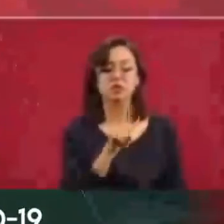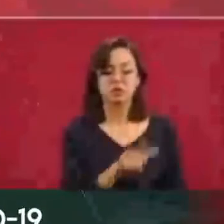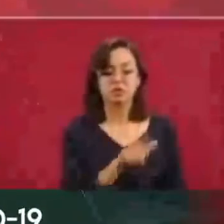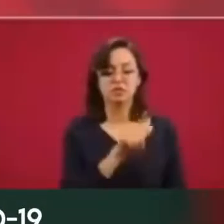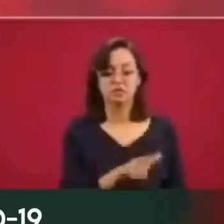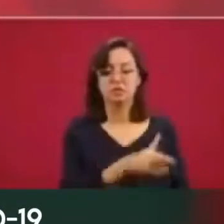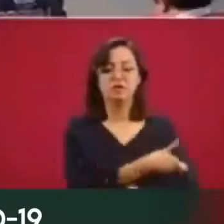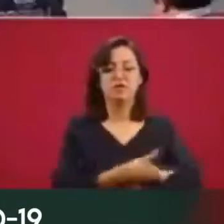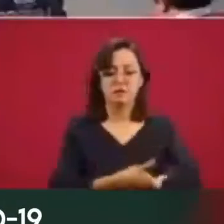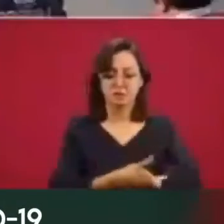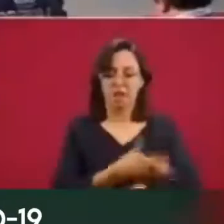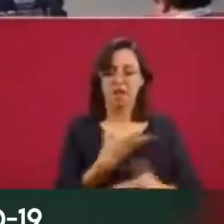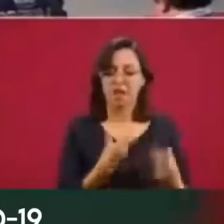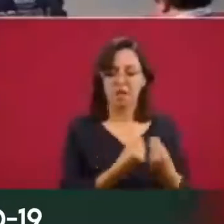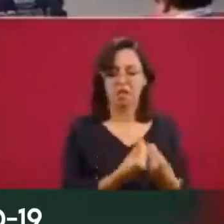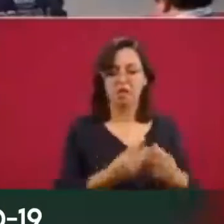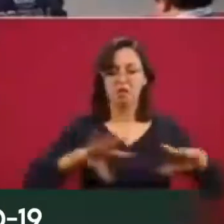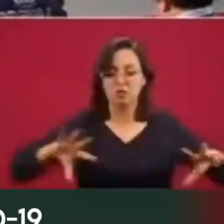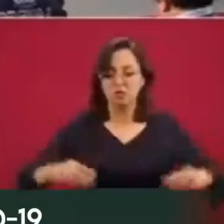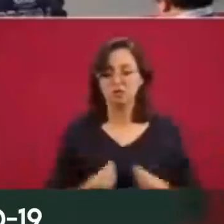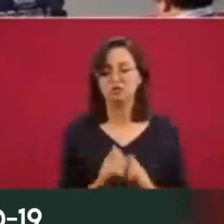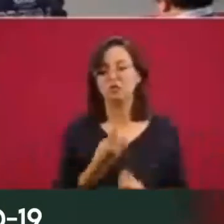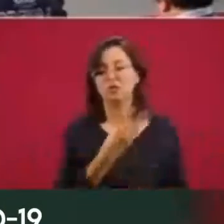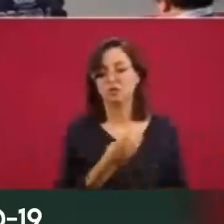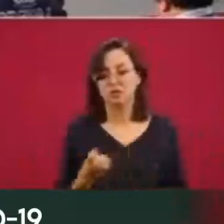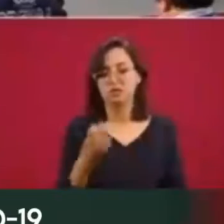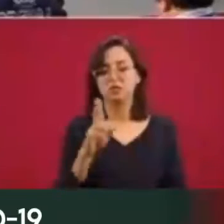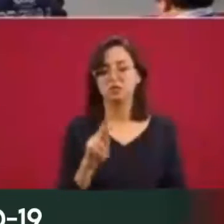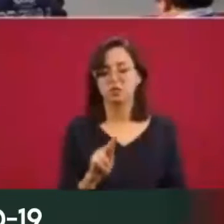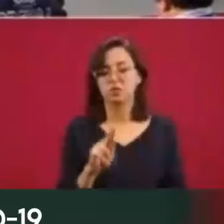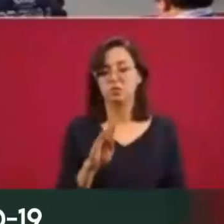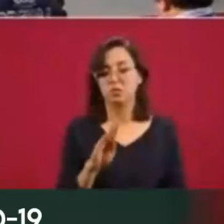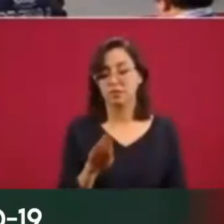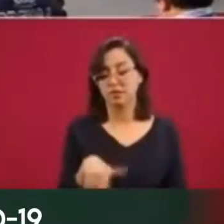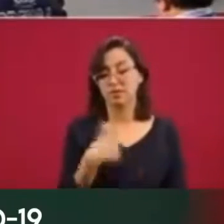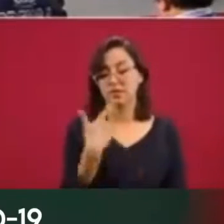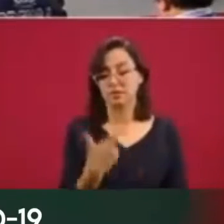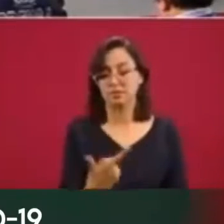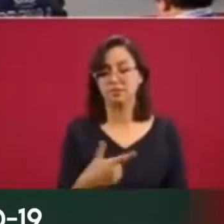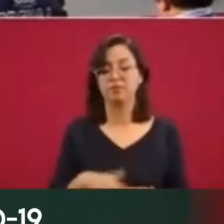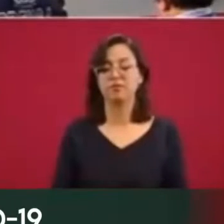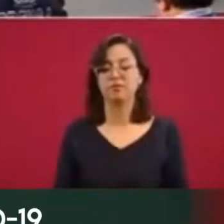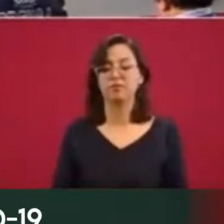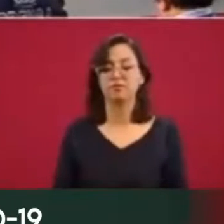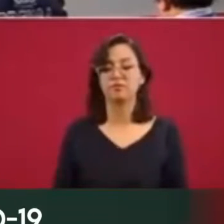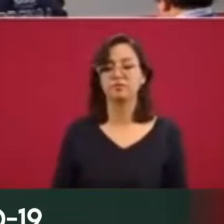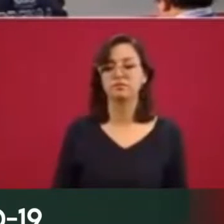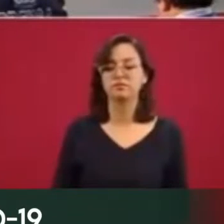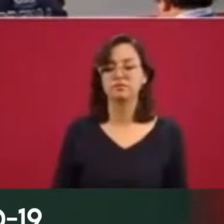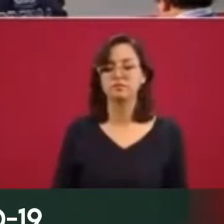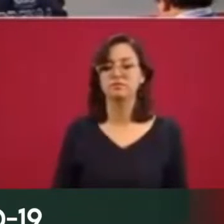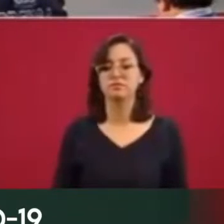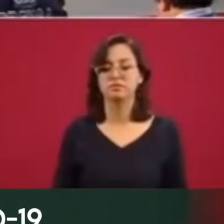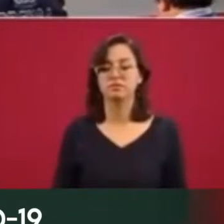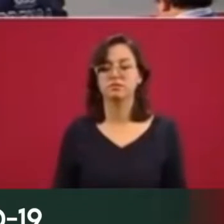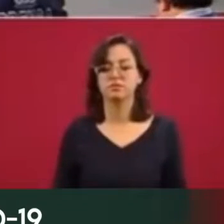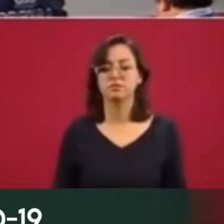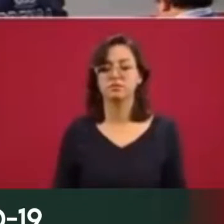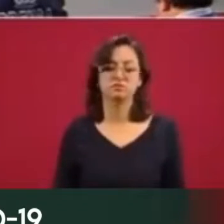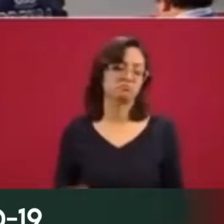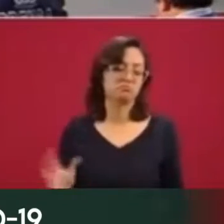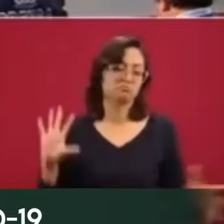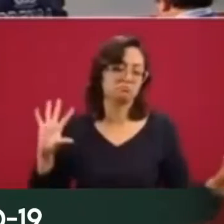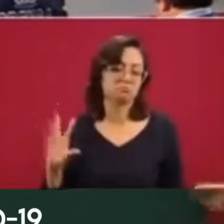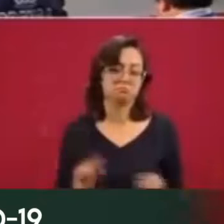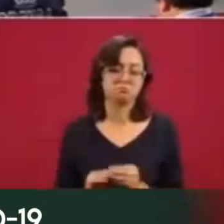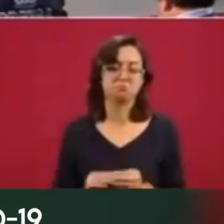El titular de la Secretaría de la Defensa Nacional, general Luis Crescencio Sandoval González, informó su reincorporación a sus actividades regulares tras superar